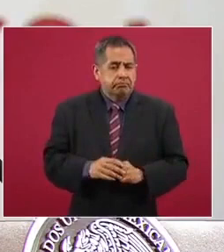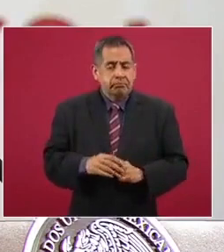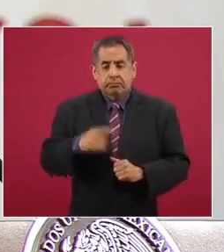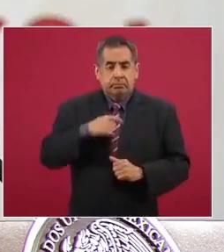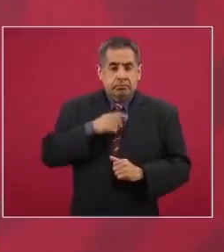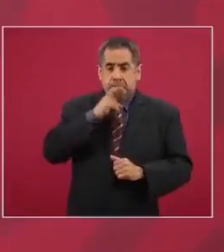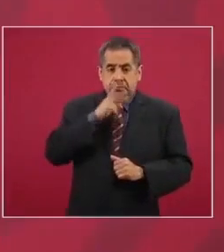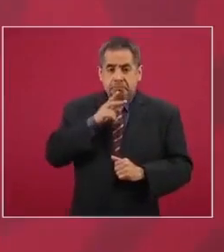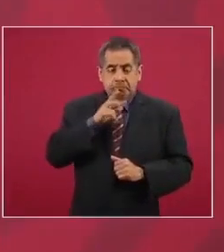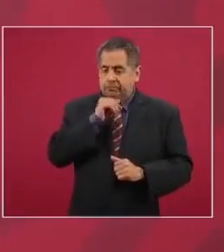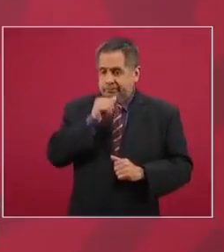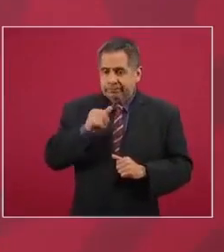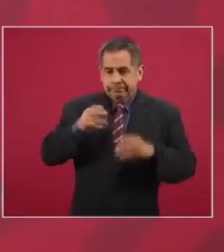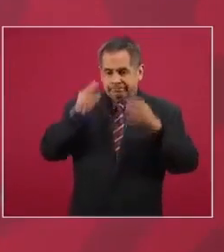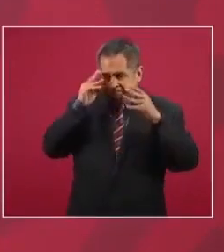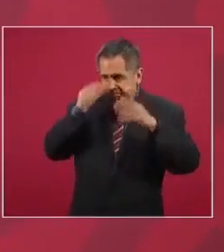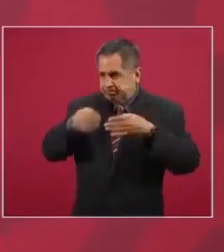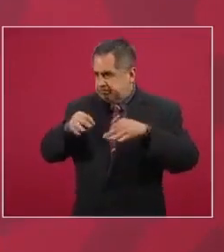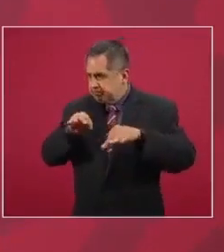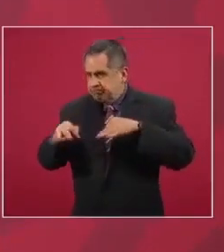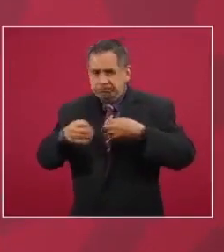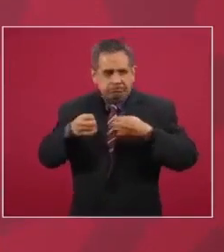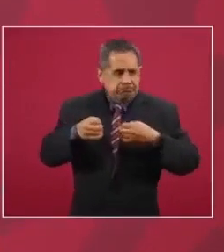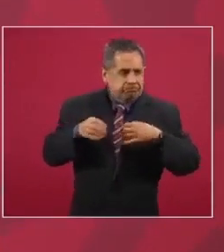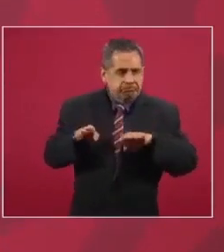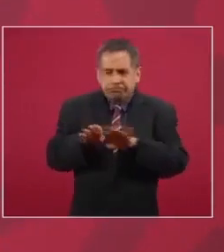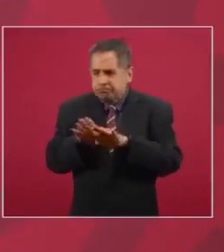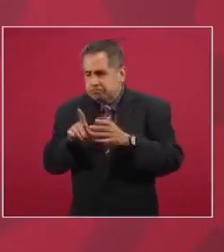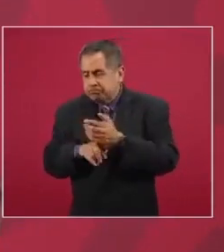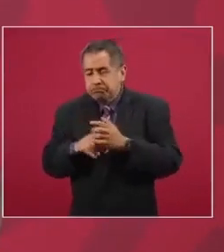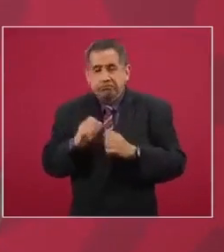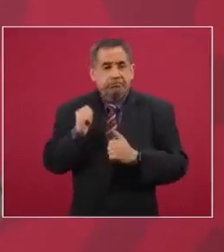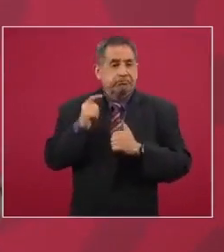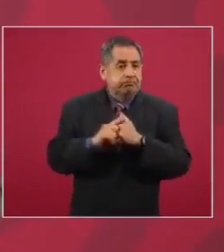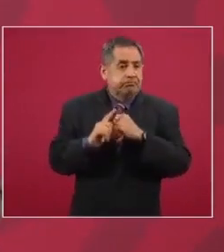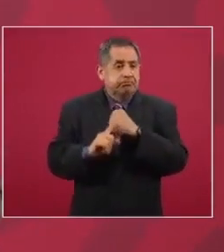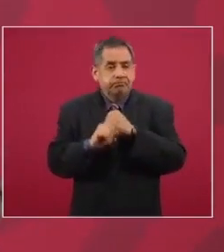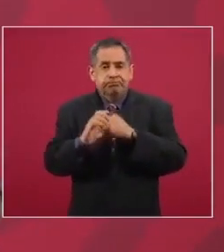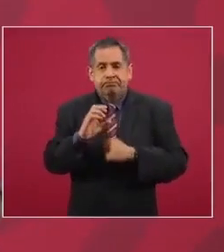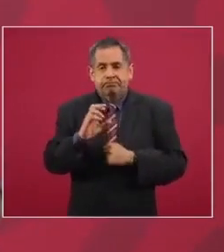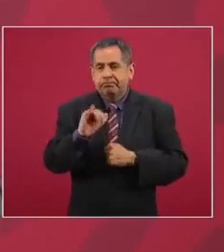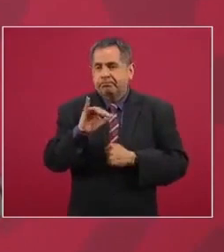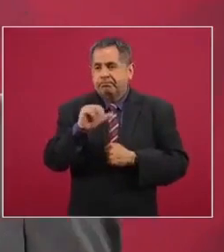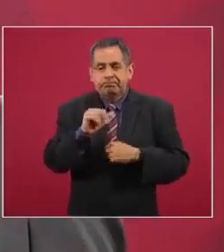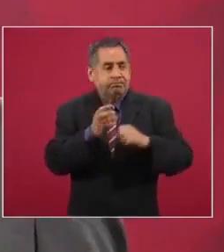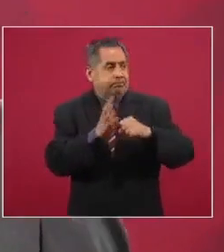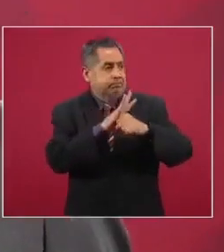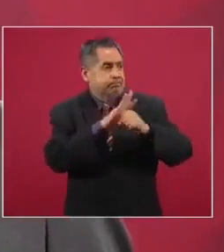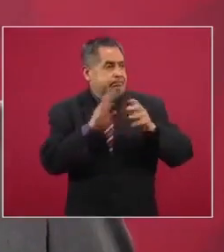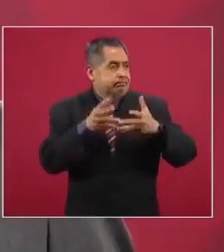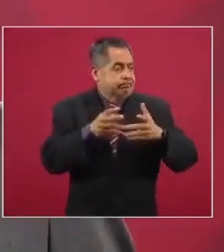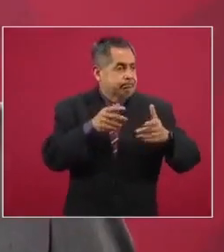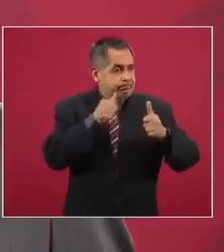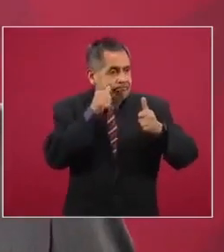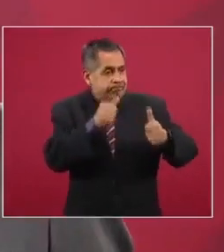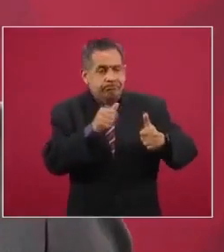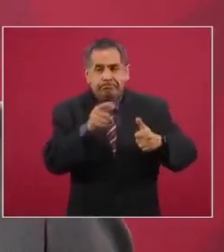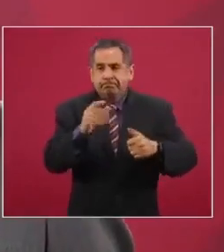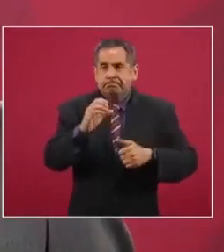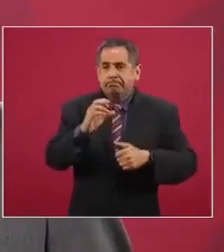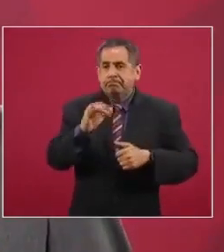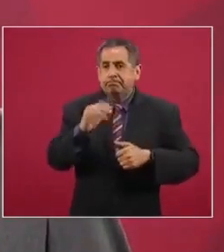Estoy ocupado en enfrentar las crisis de la pandemia y la